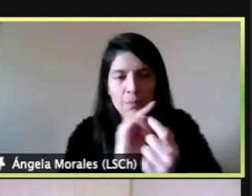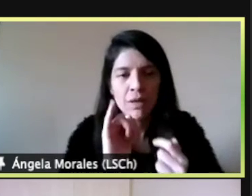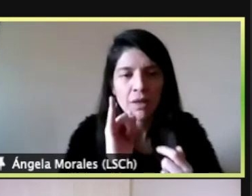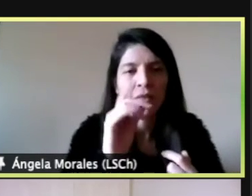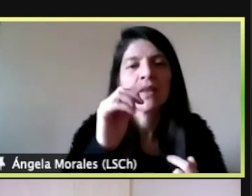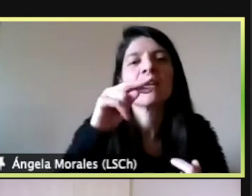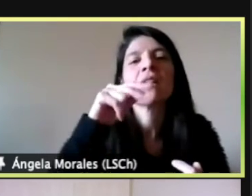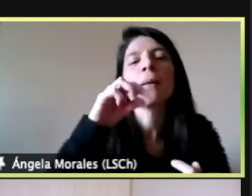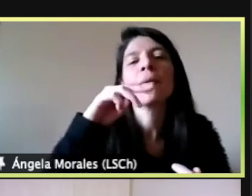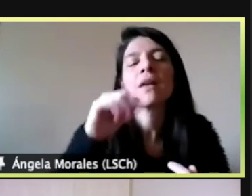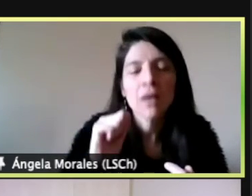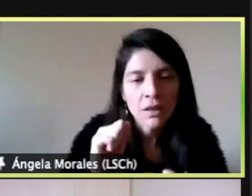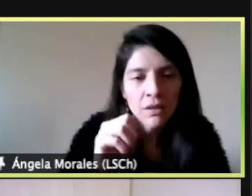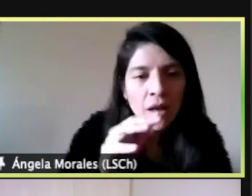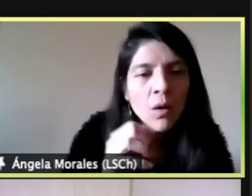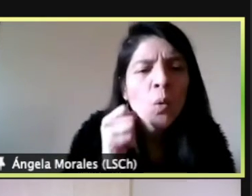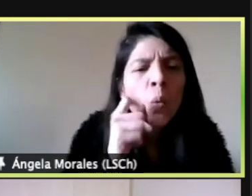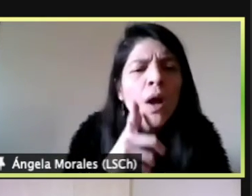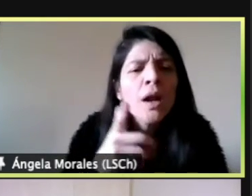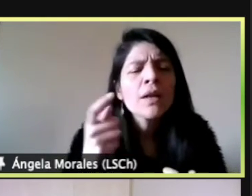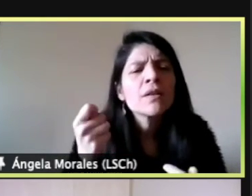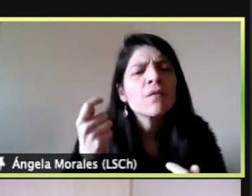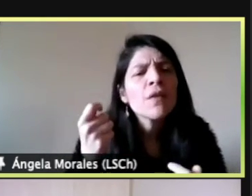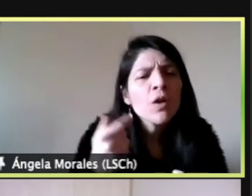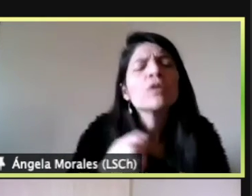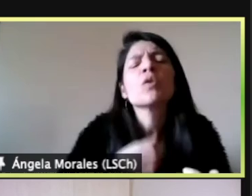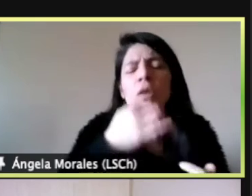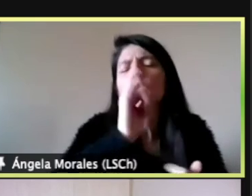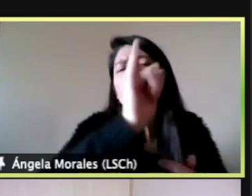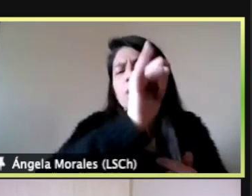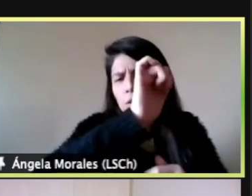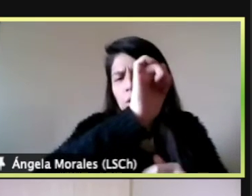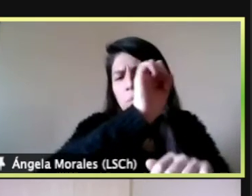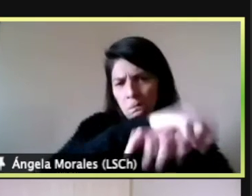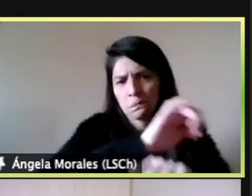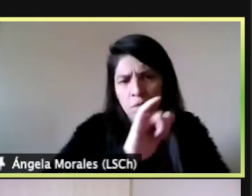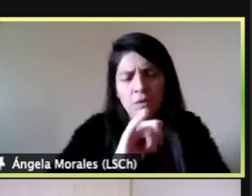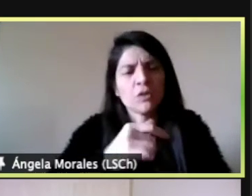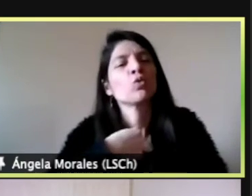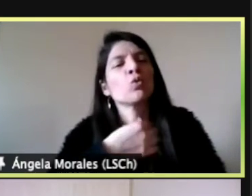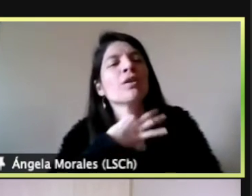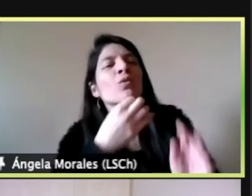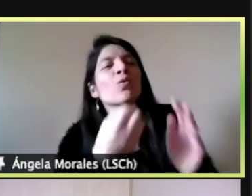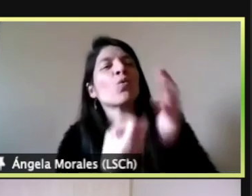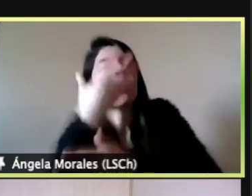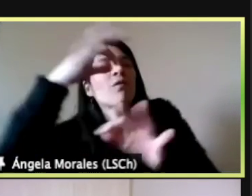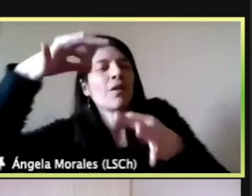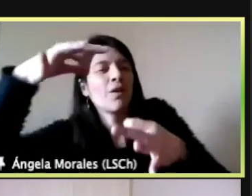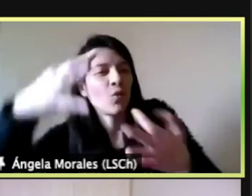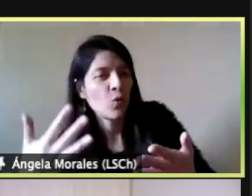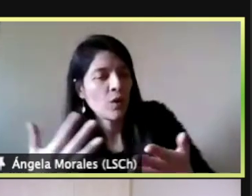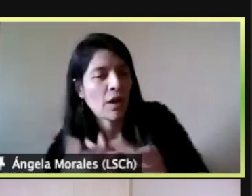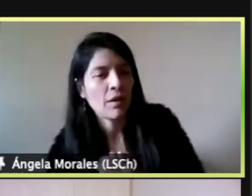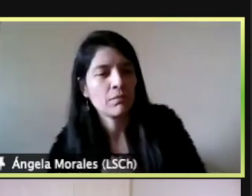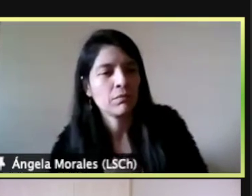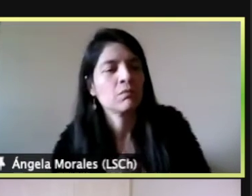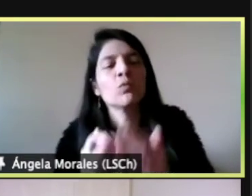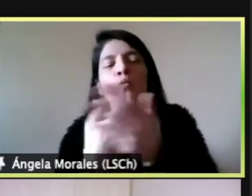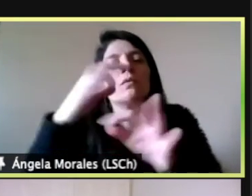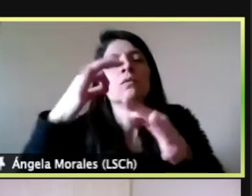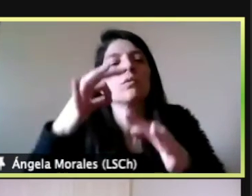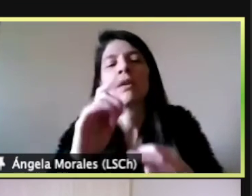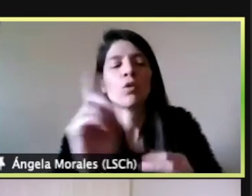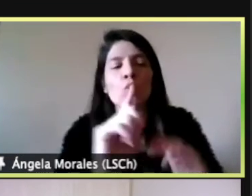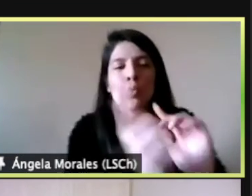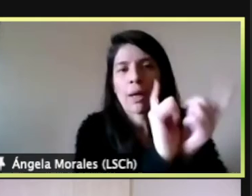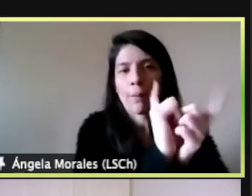sí, esos son todos los valores y que la quiero en una nueva hoja para no no cambiar los valores que están acá. Entonces